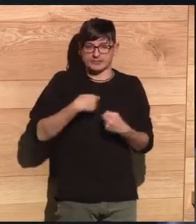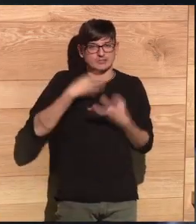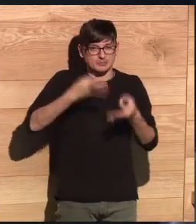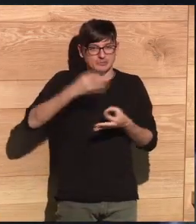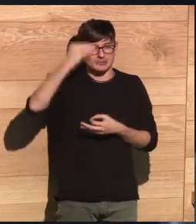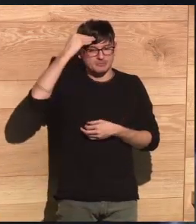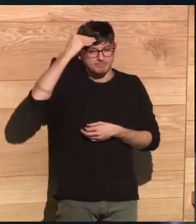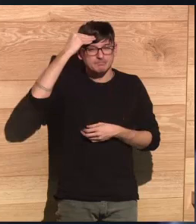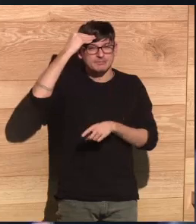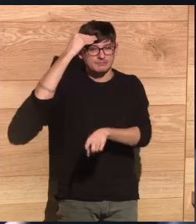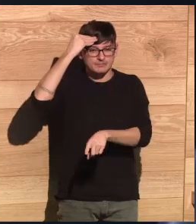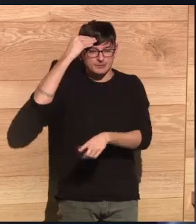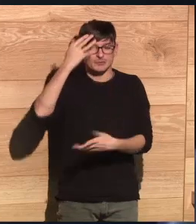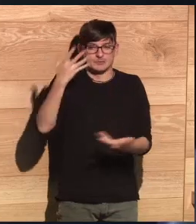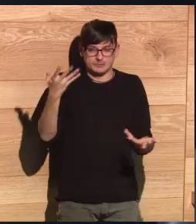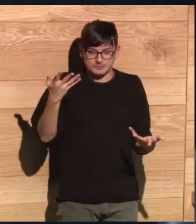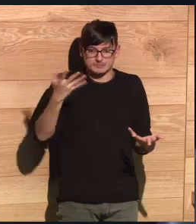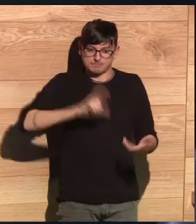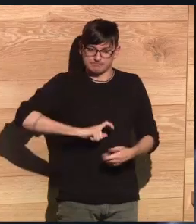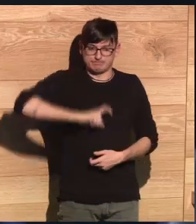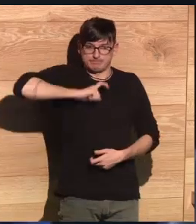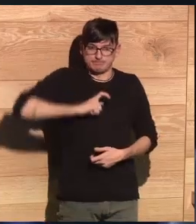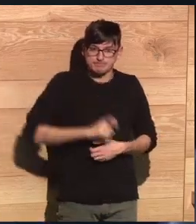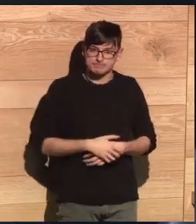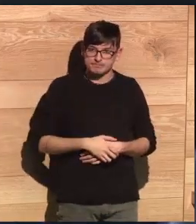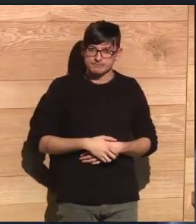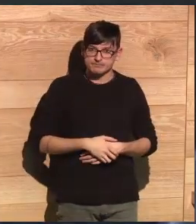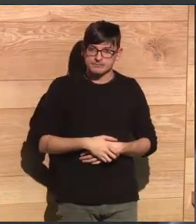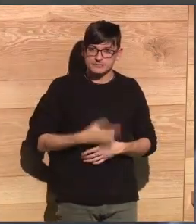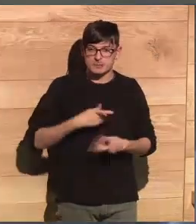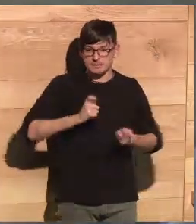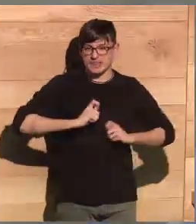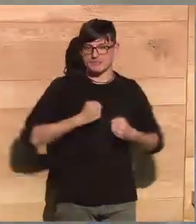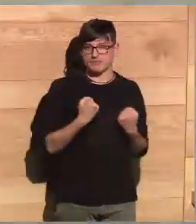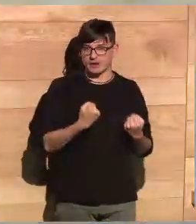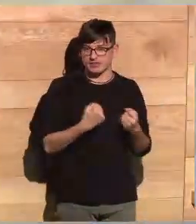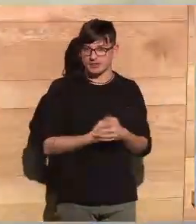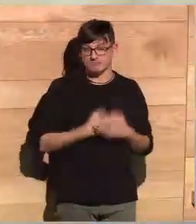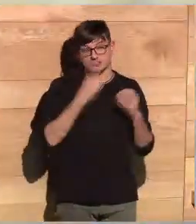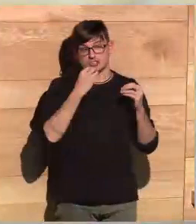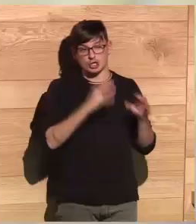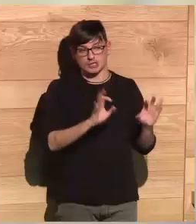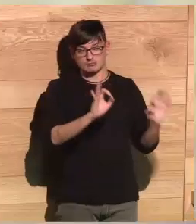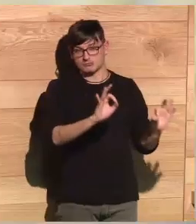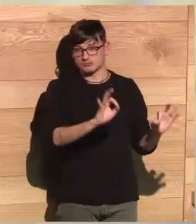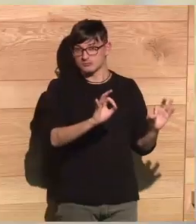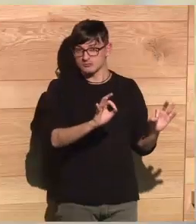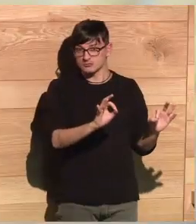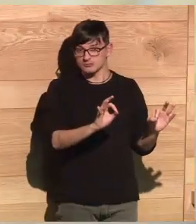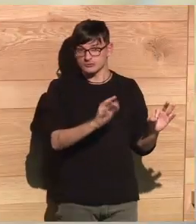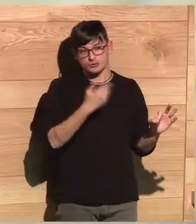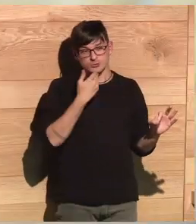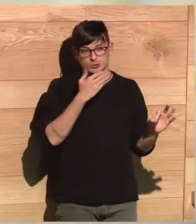jo, Ana, tía, o sea, levántate, ¿no? Y me dan fuerza. Son historias que estaban